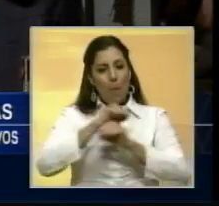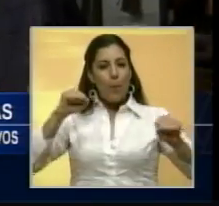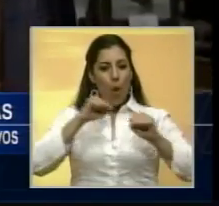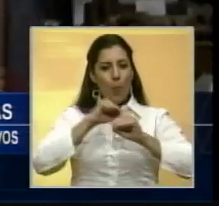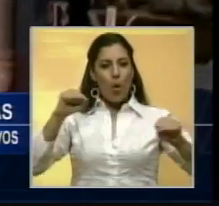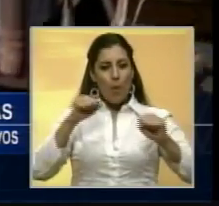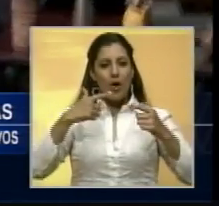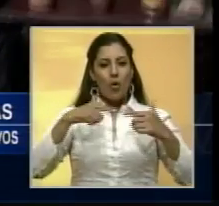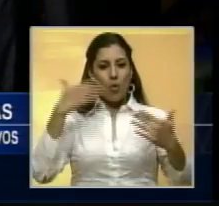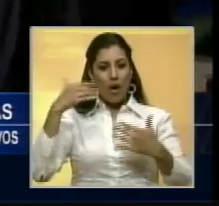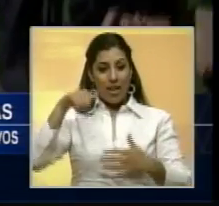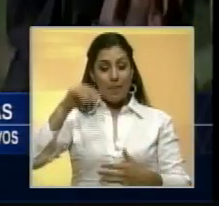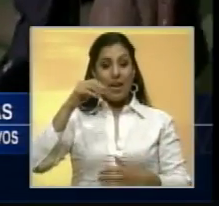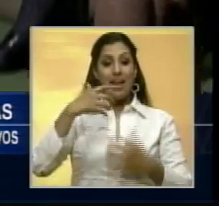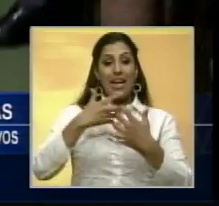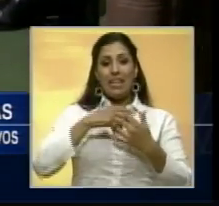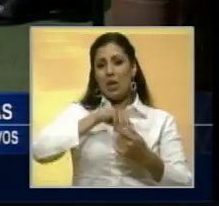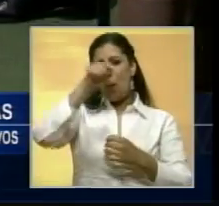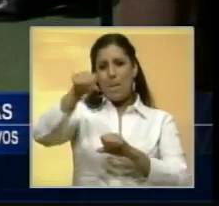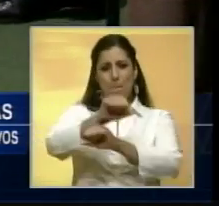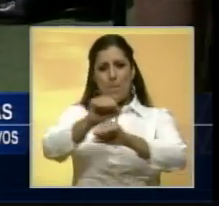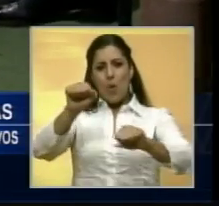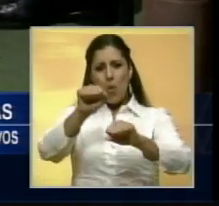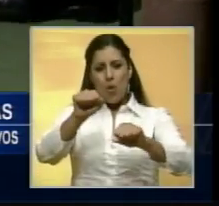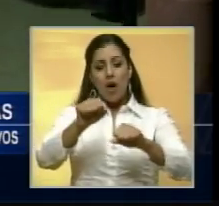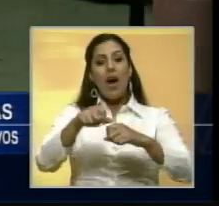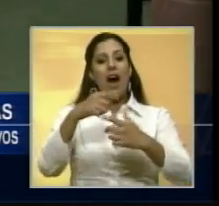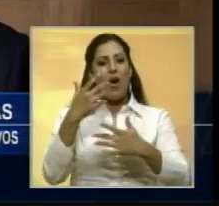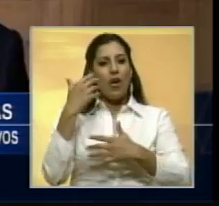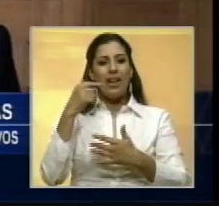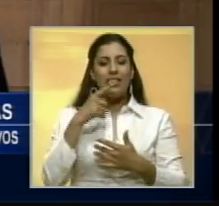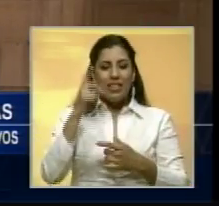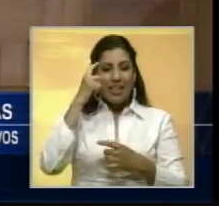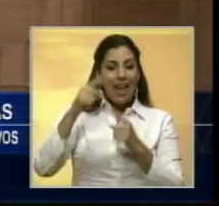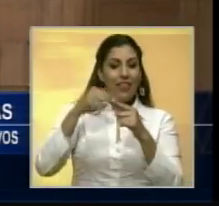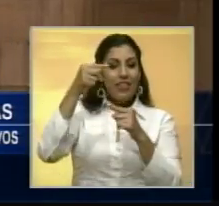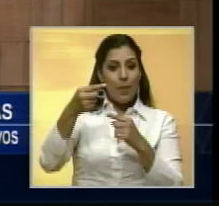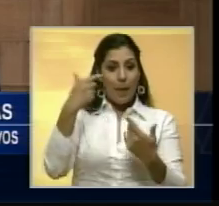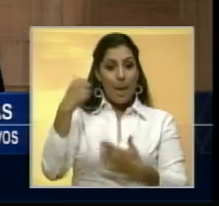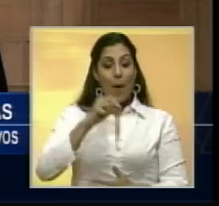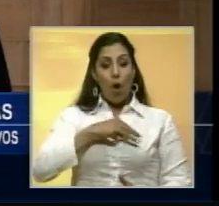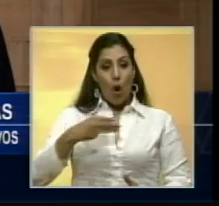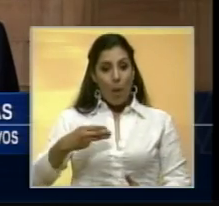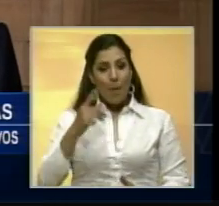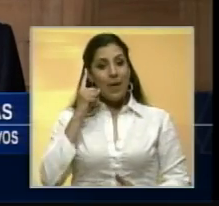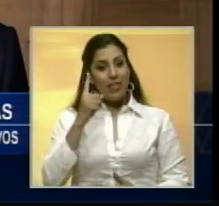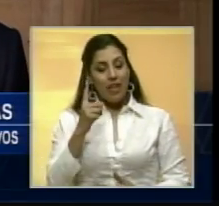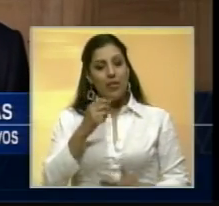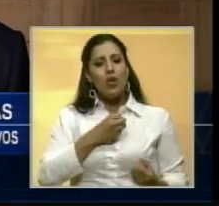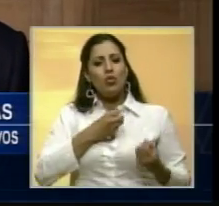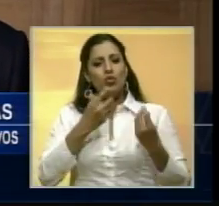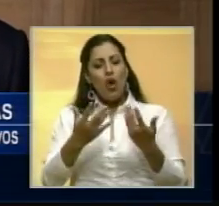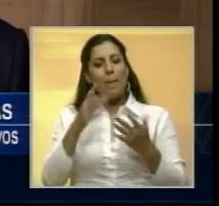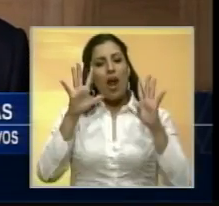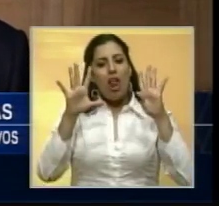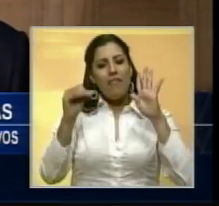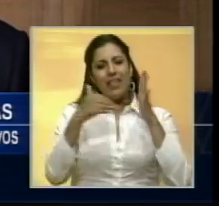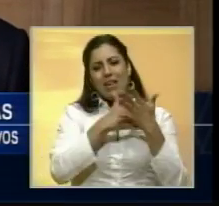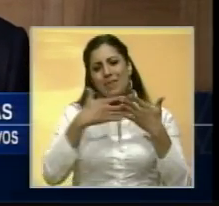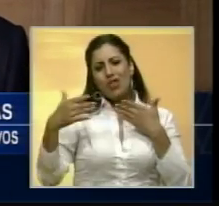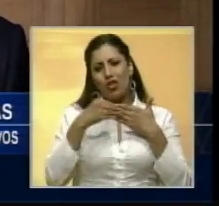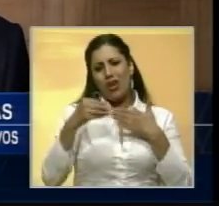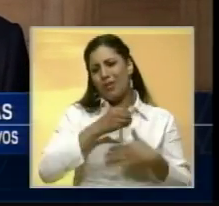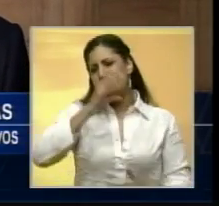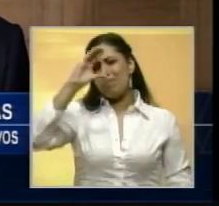bombas arrojadas por su país en la guerra de Vietnam. Esto a un día de que el mandatario anunciara la donación de $90